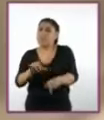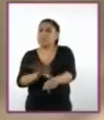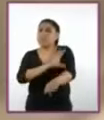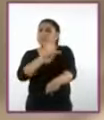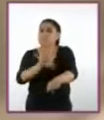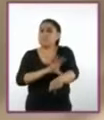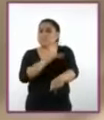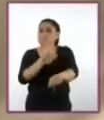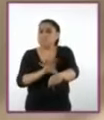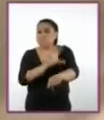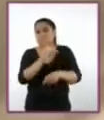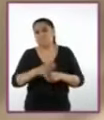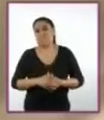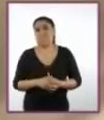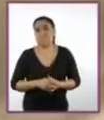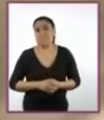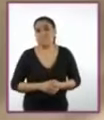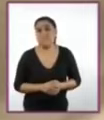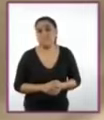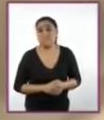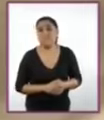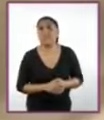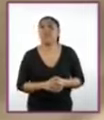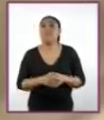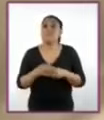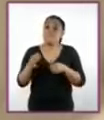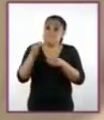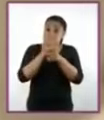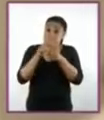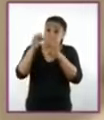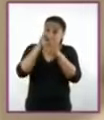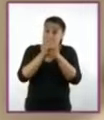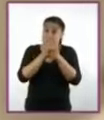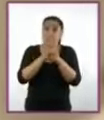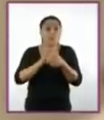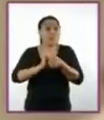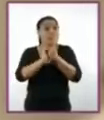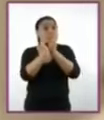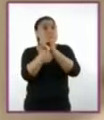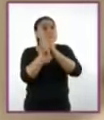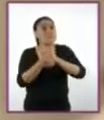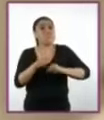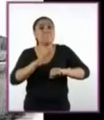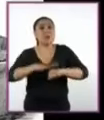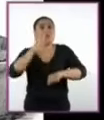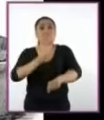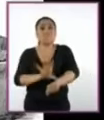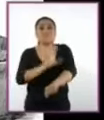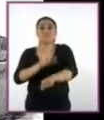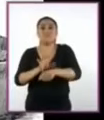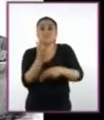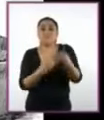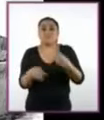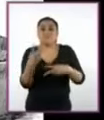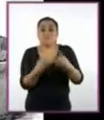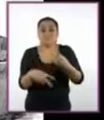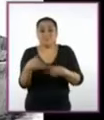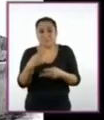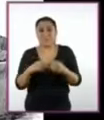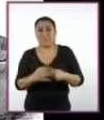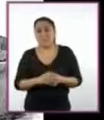carga eléctrica o corriente. Si se agregaban más celdas, aumentaba la presión eléctrica de la